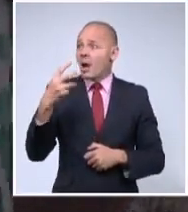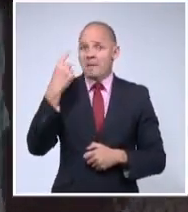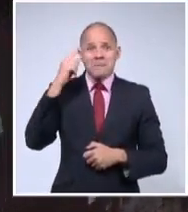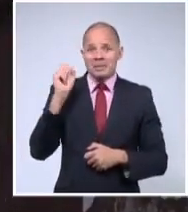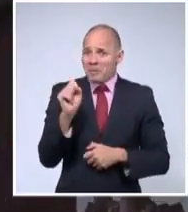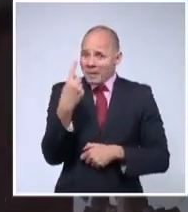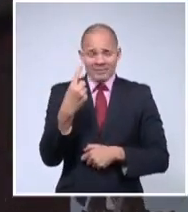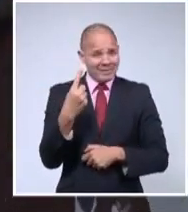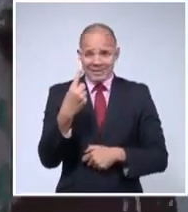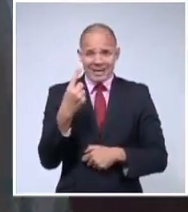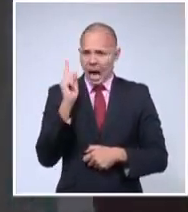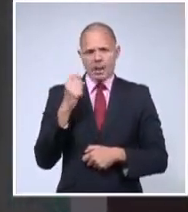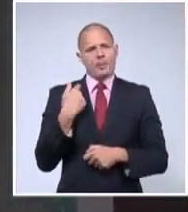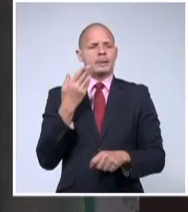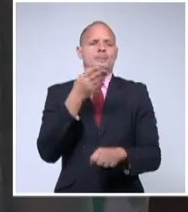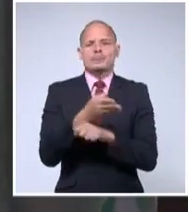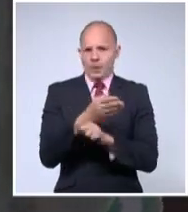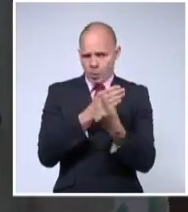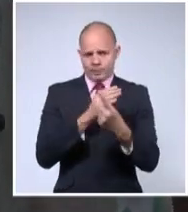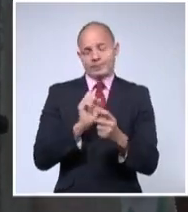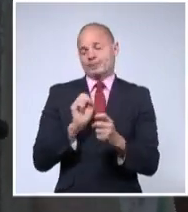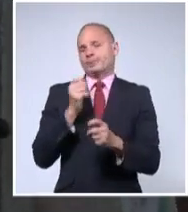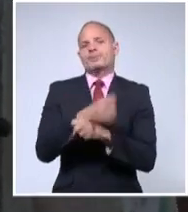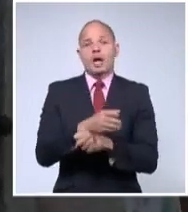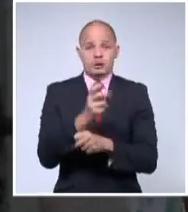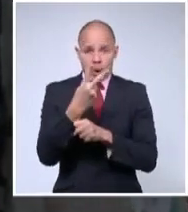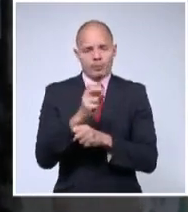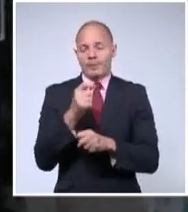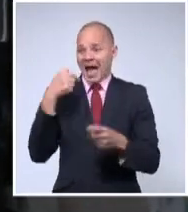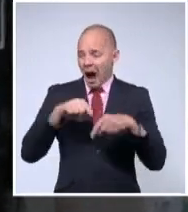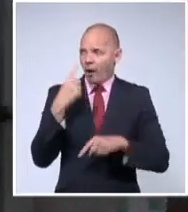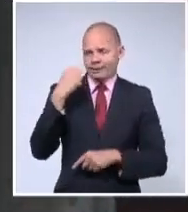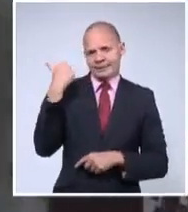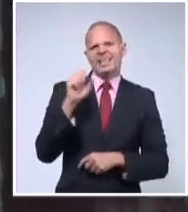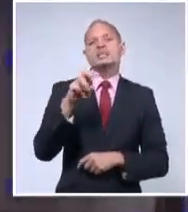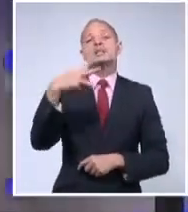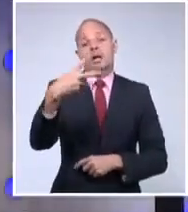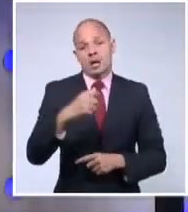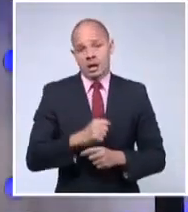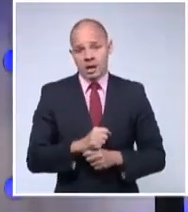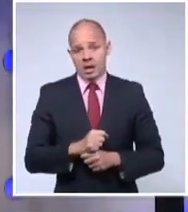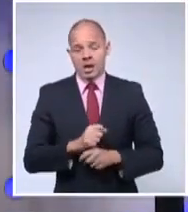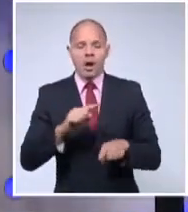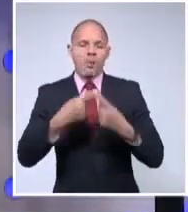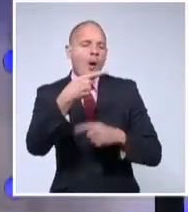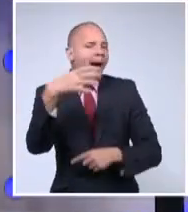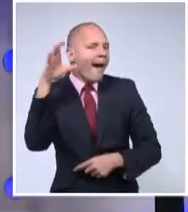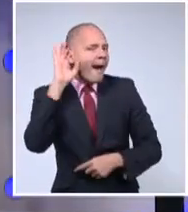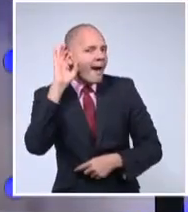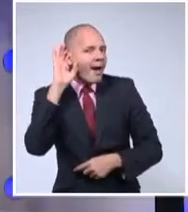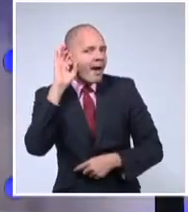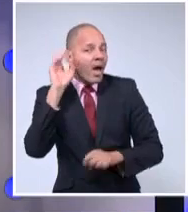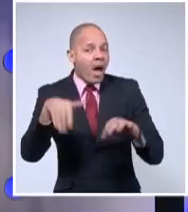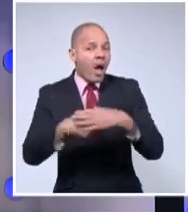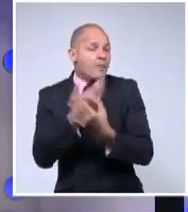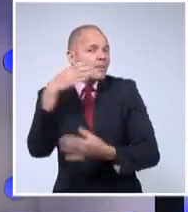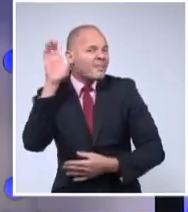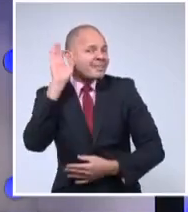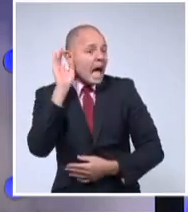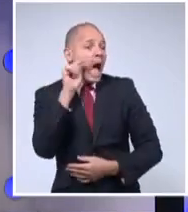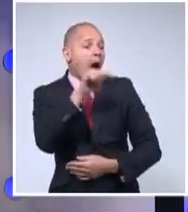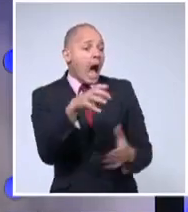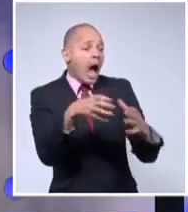estamos viendo. Esa fue la tercera visita, cuando su embajada conocía, y él conocía, que se estaba produciendo ahí una provocación política